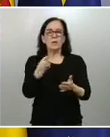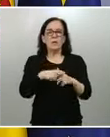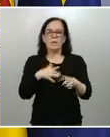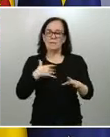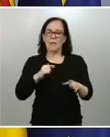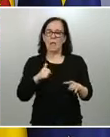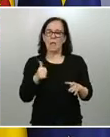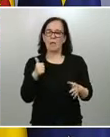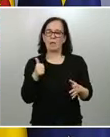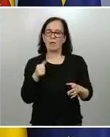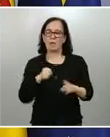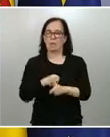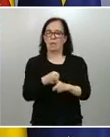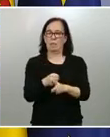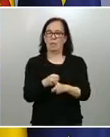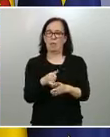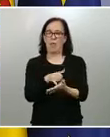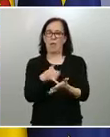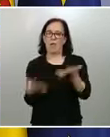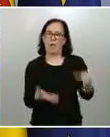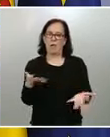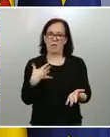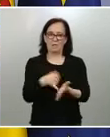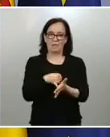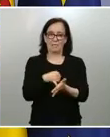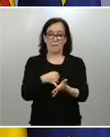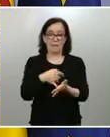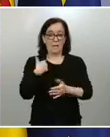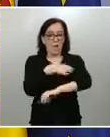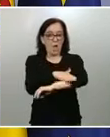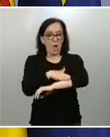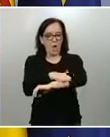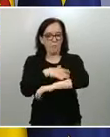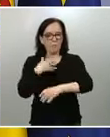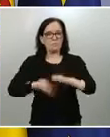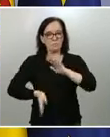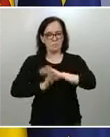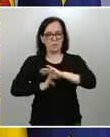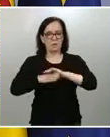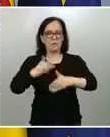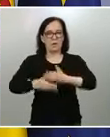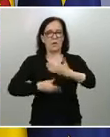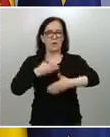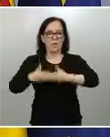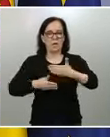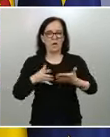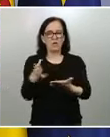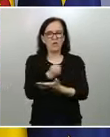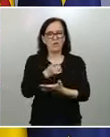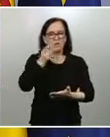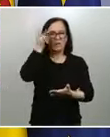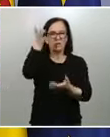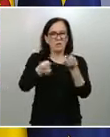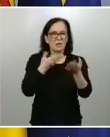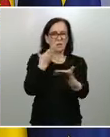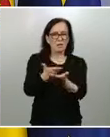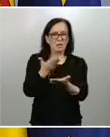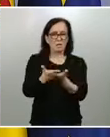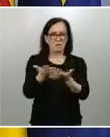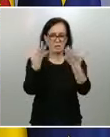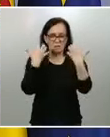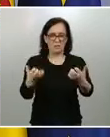el gobierno está sacando adelante y hasta ahora todas las iniciativas que plantea en el congreso no el decreto